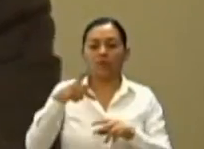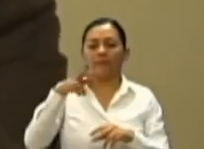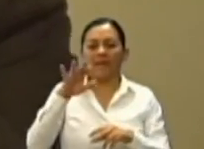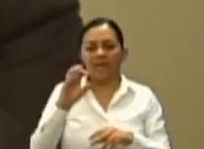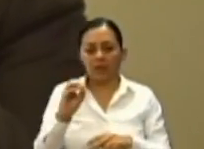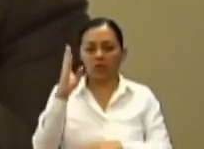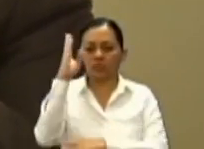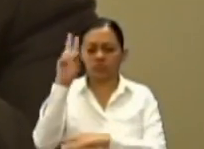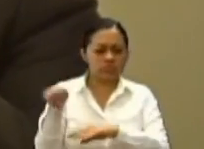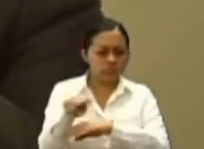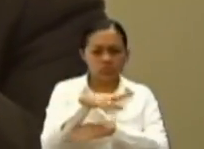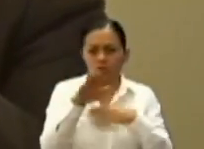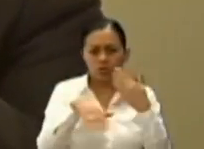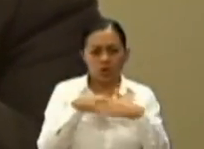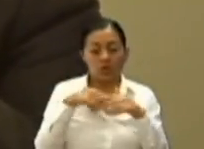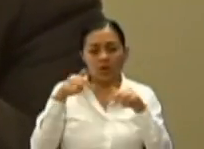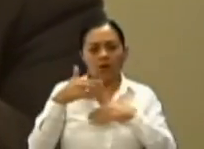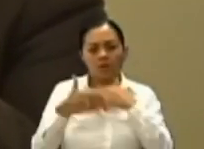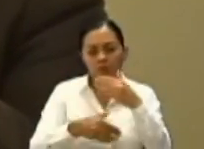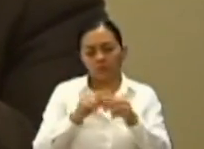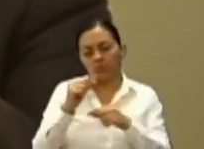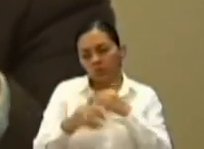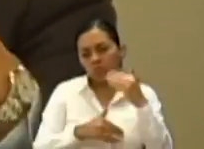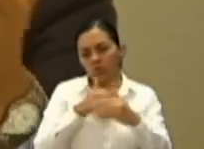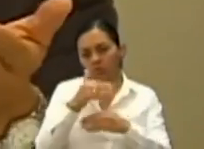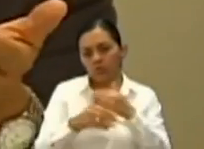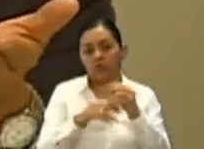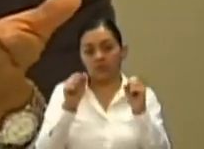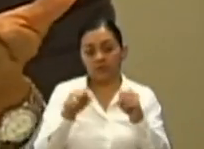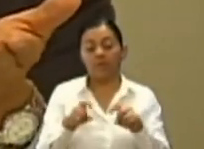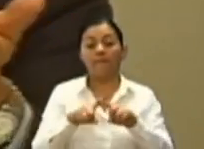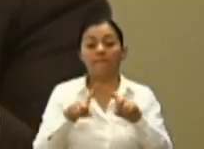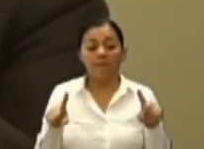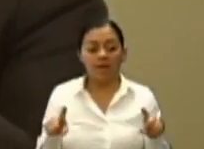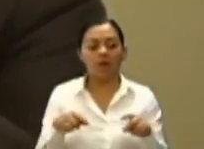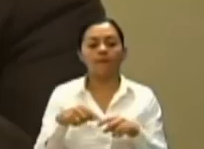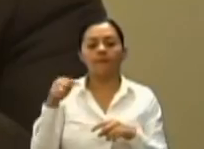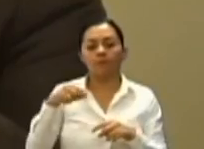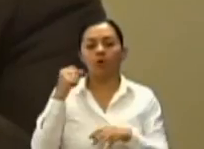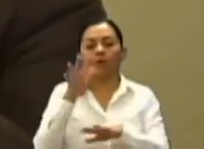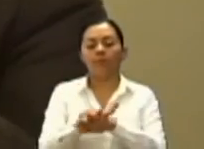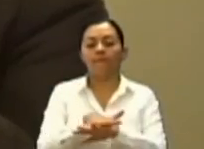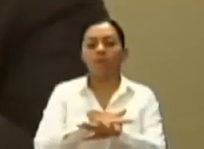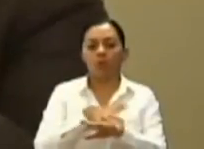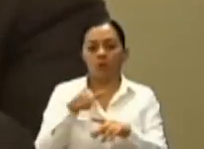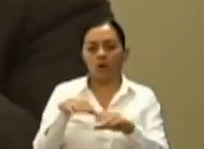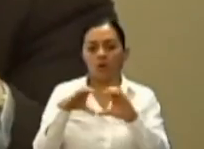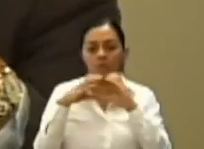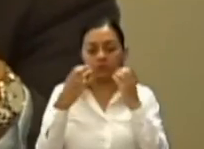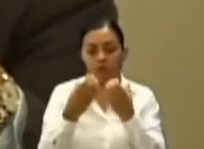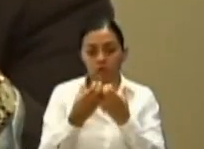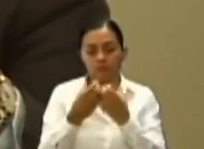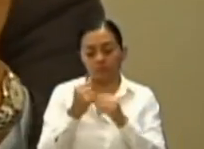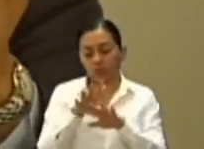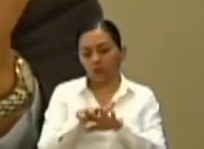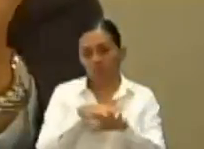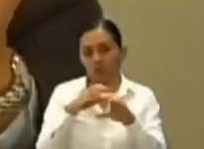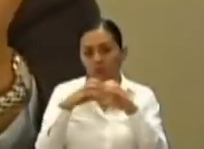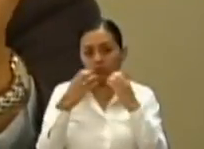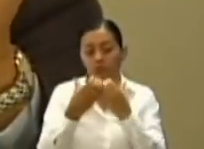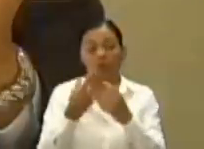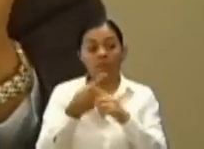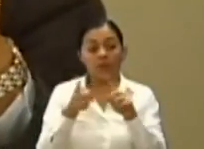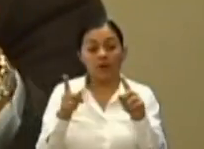peritajes cetera no se ha avanzado pero porque se demoró de esa comisión entonces somos poco menos